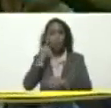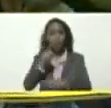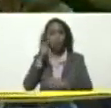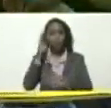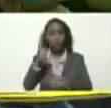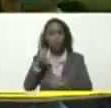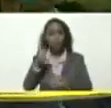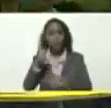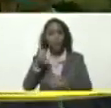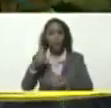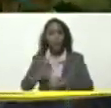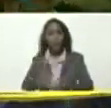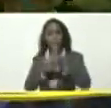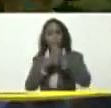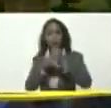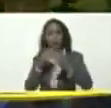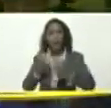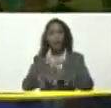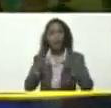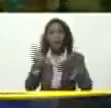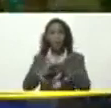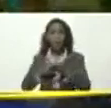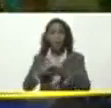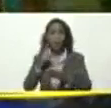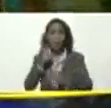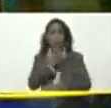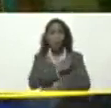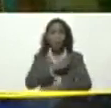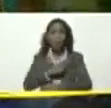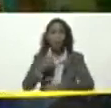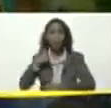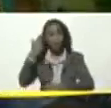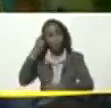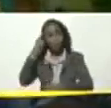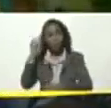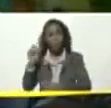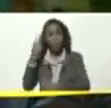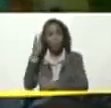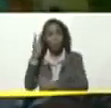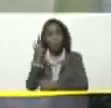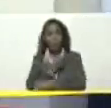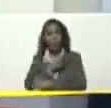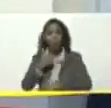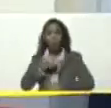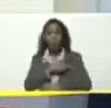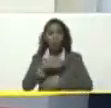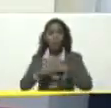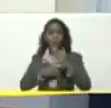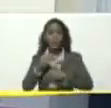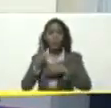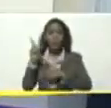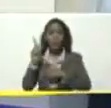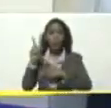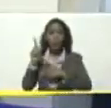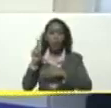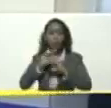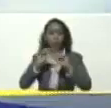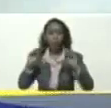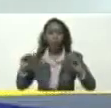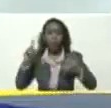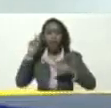conducido la gran solución para poder incluso ir vacuna a vacuna. Recuerdo que los primeros vacunados fueron aquellos convocados por el sistema patria,